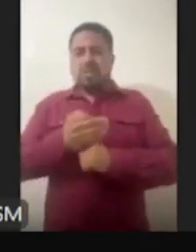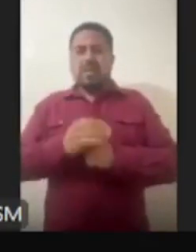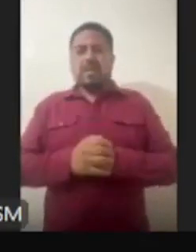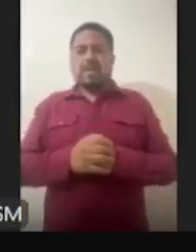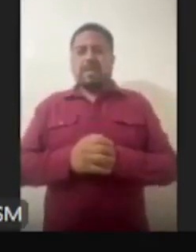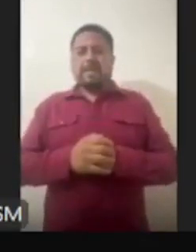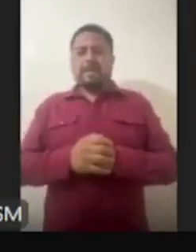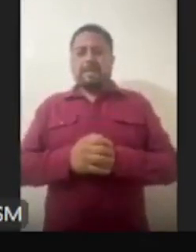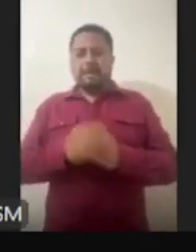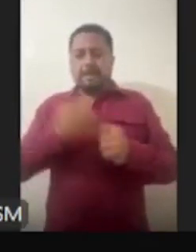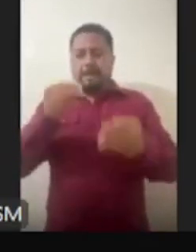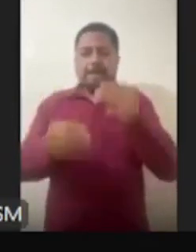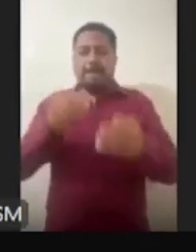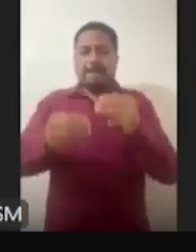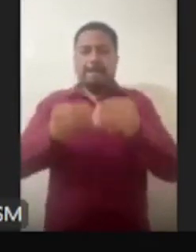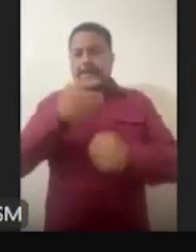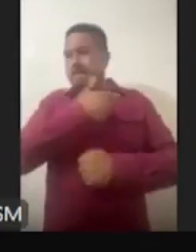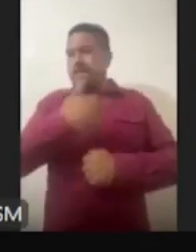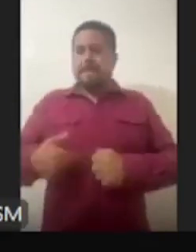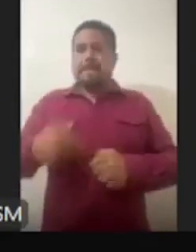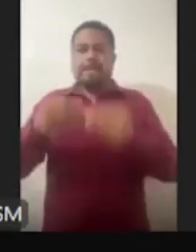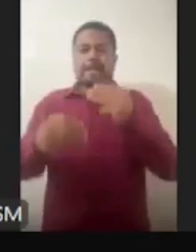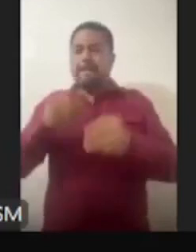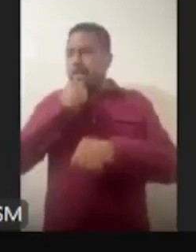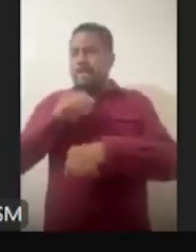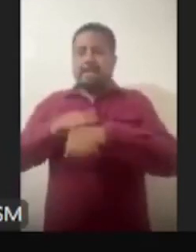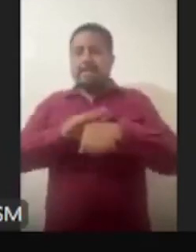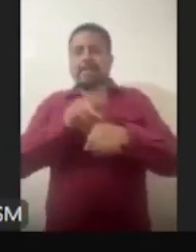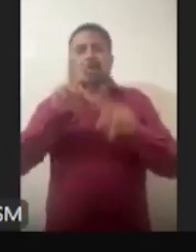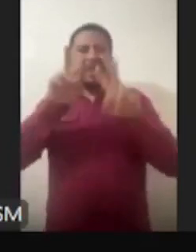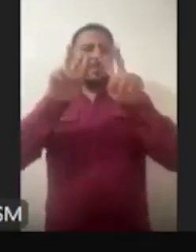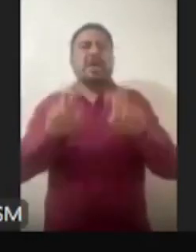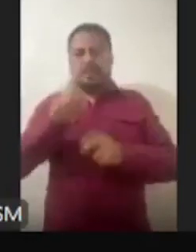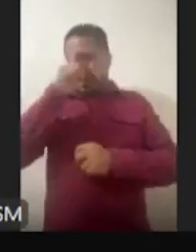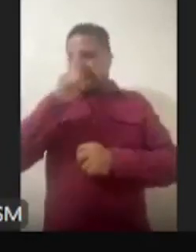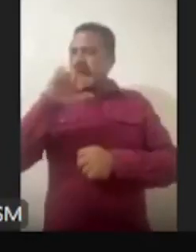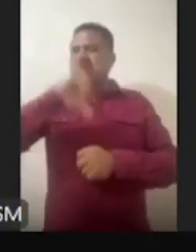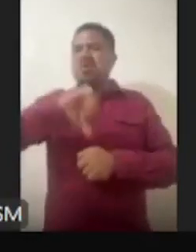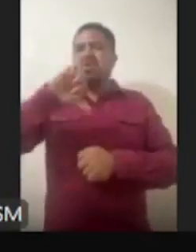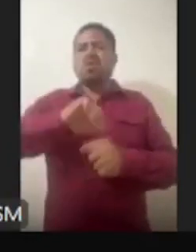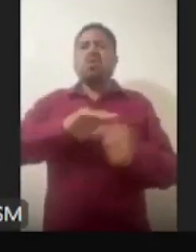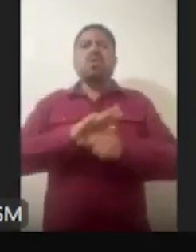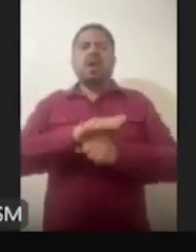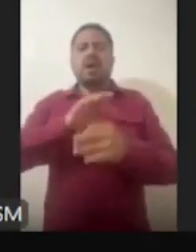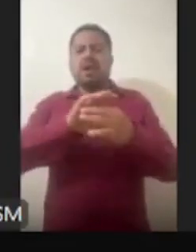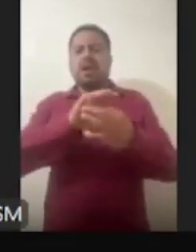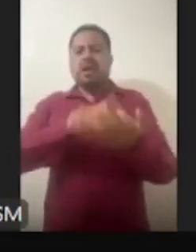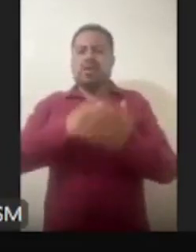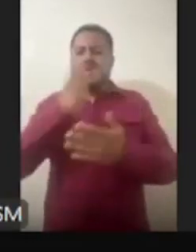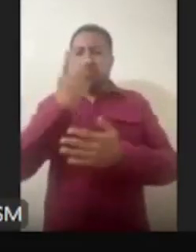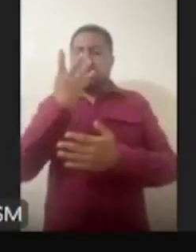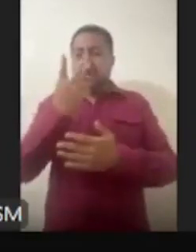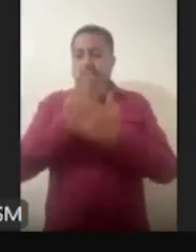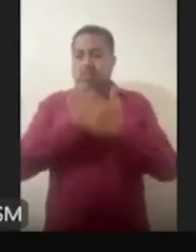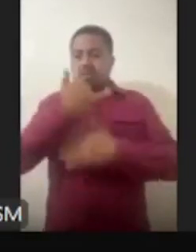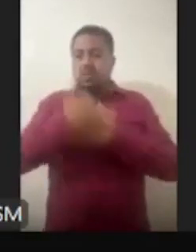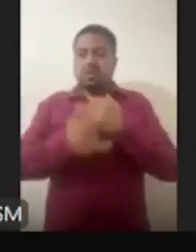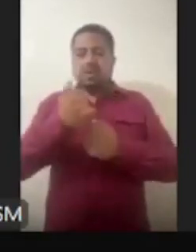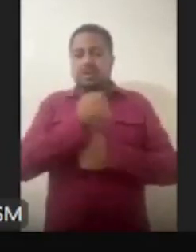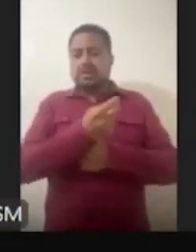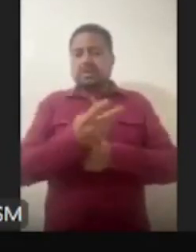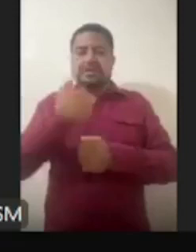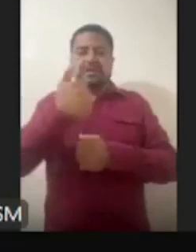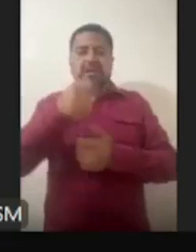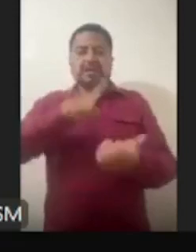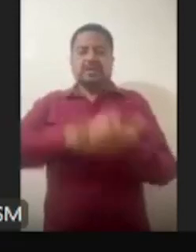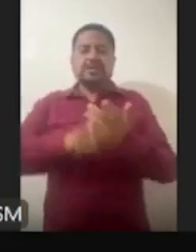Magistrada presidenta, magistradas, magistrados, los asuntos listados para analizar y resolver en la presente sesión corresponden a 4 proyectos de acuerdo plenario y 6 proyectos de resolución, los cuales